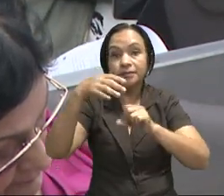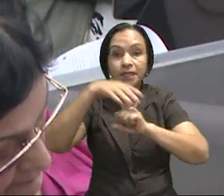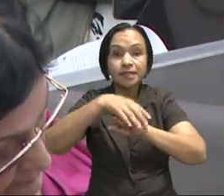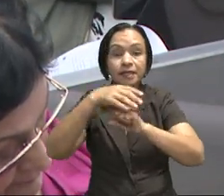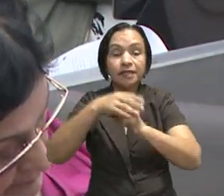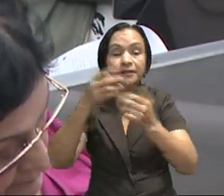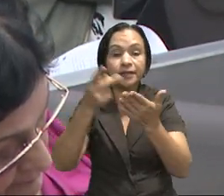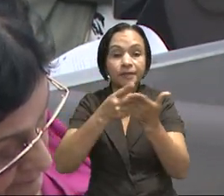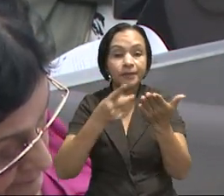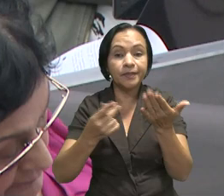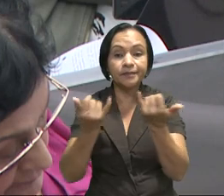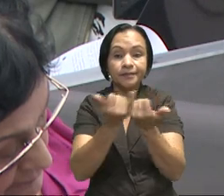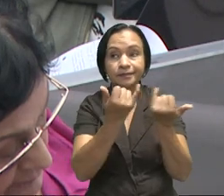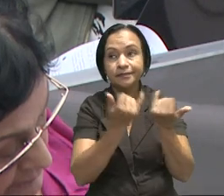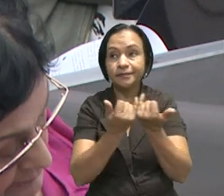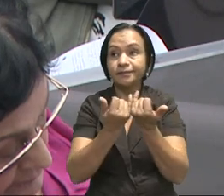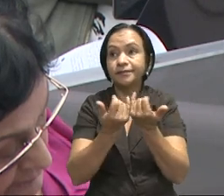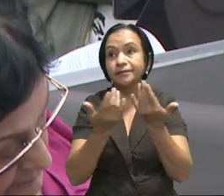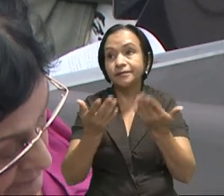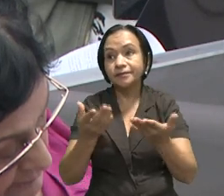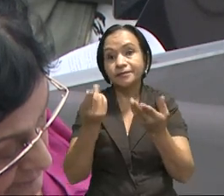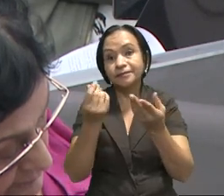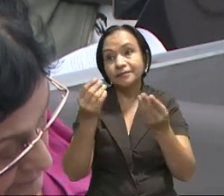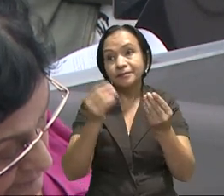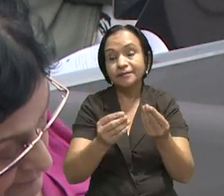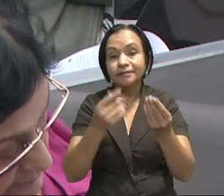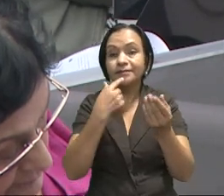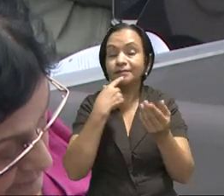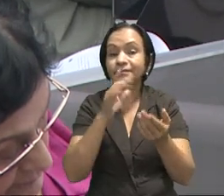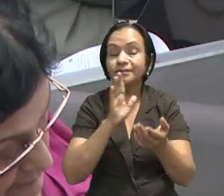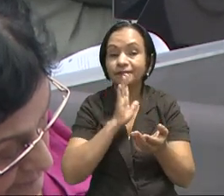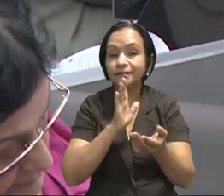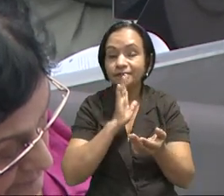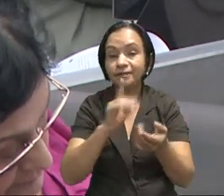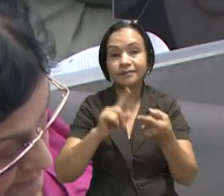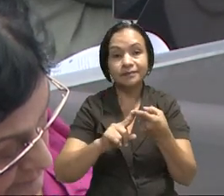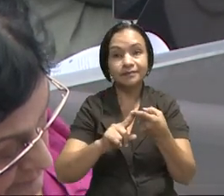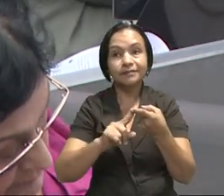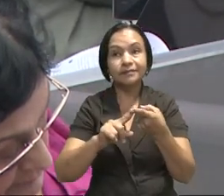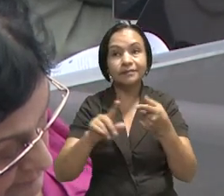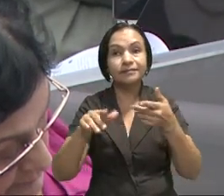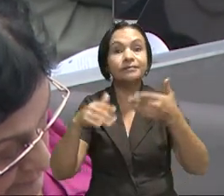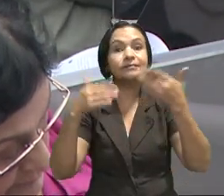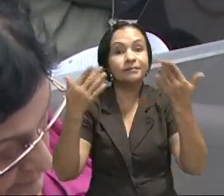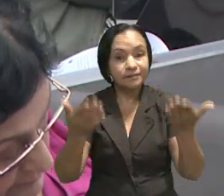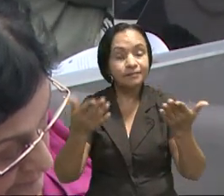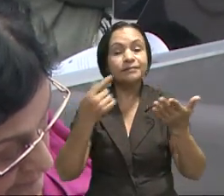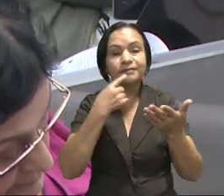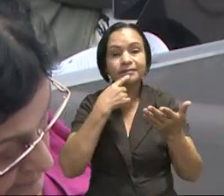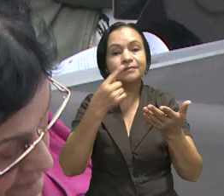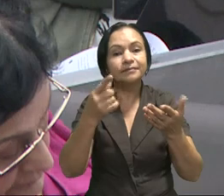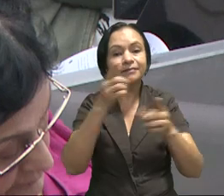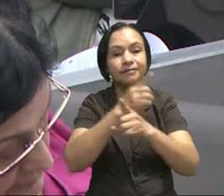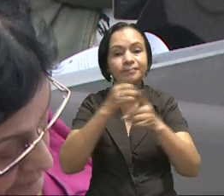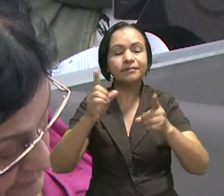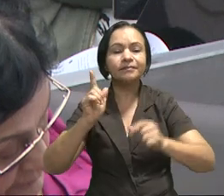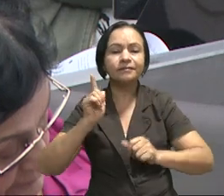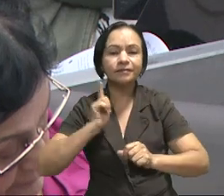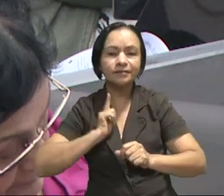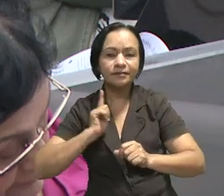el diputado Walter, él mencionaba de que consideraba que